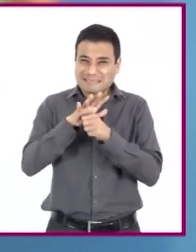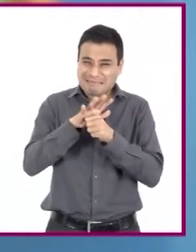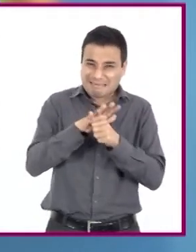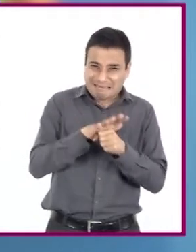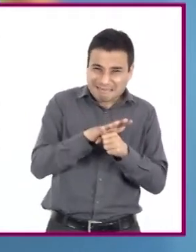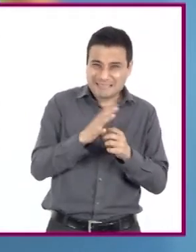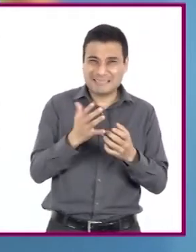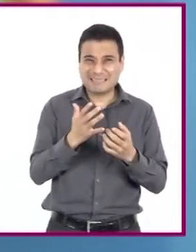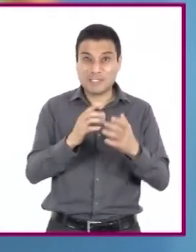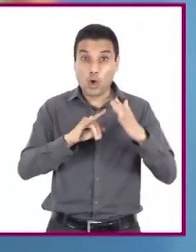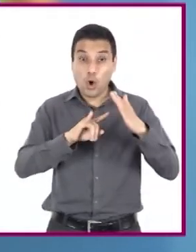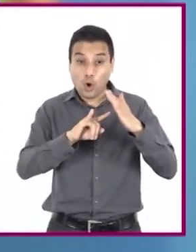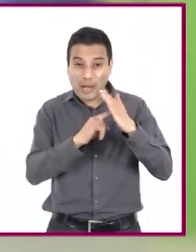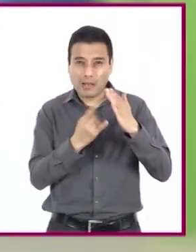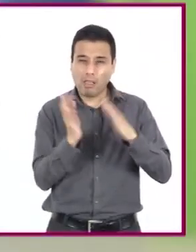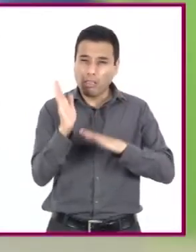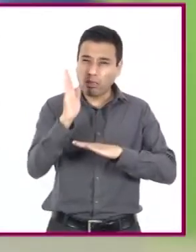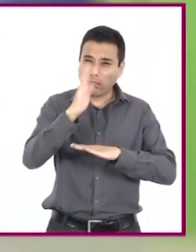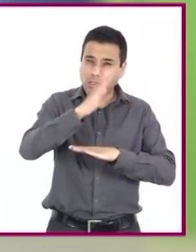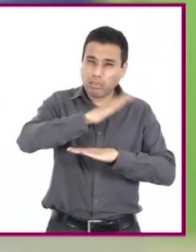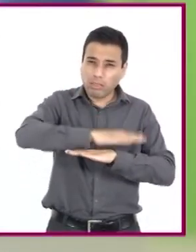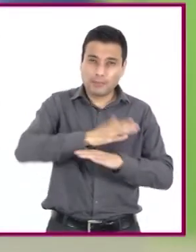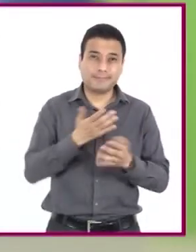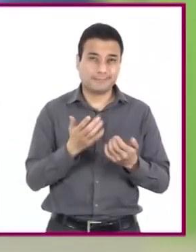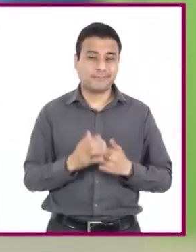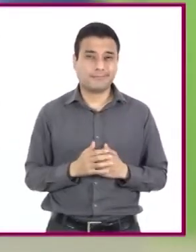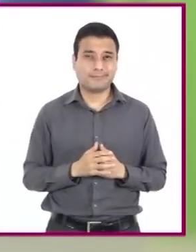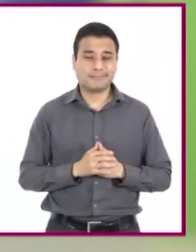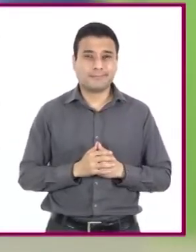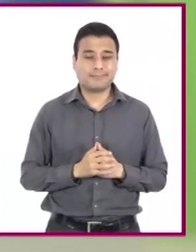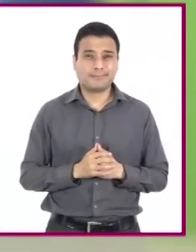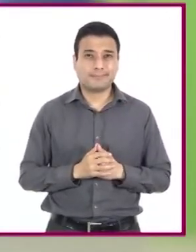sin horarios determinados,